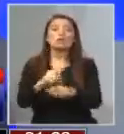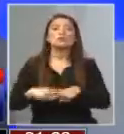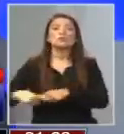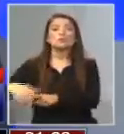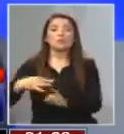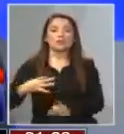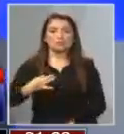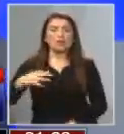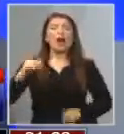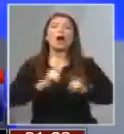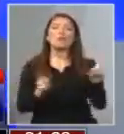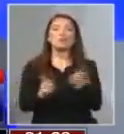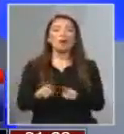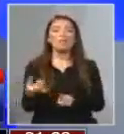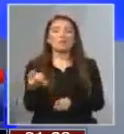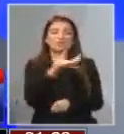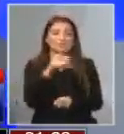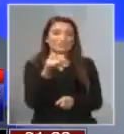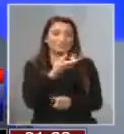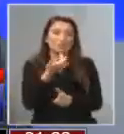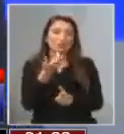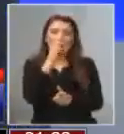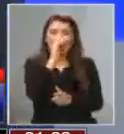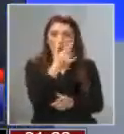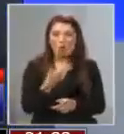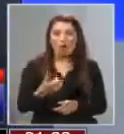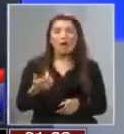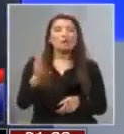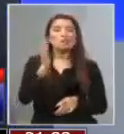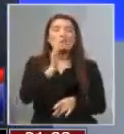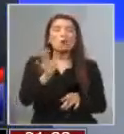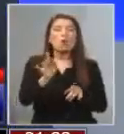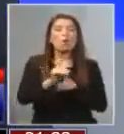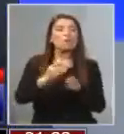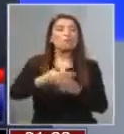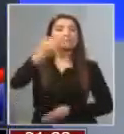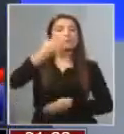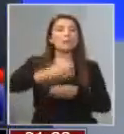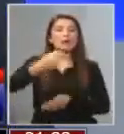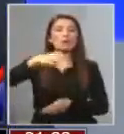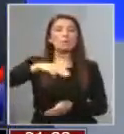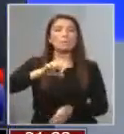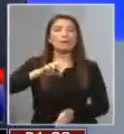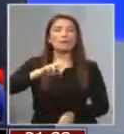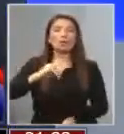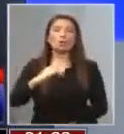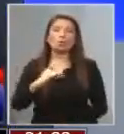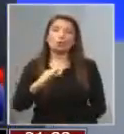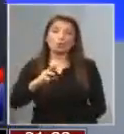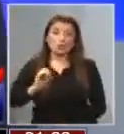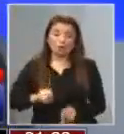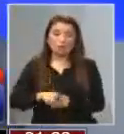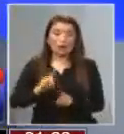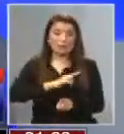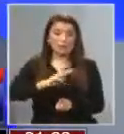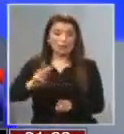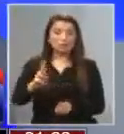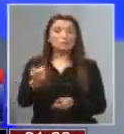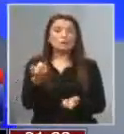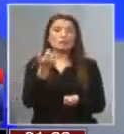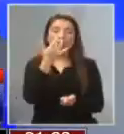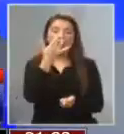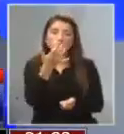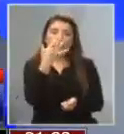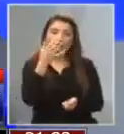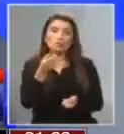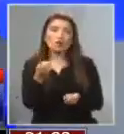Había alguna caricatura inaceptable del Mercurio Valparaíso haciendo mofa de que la presidenta del Sindicato de